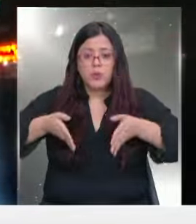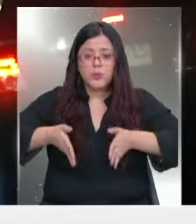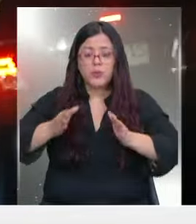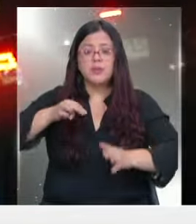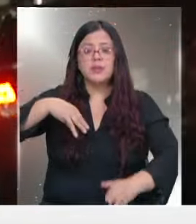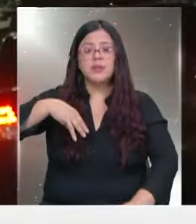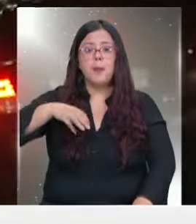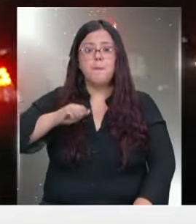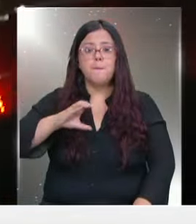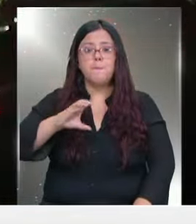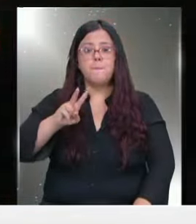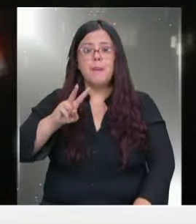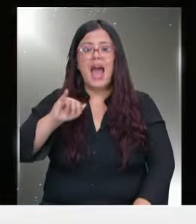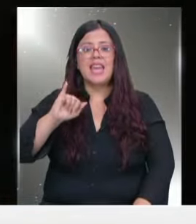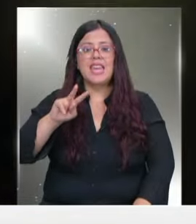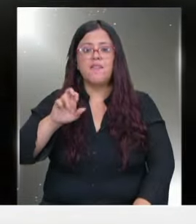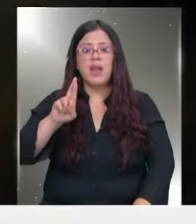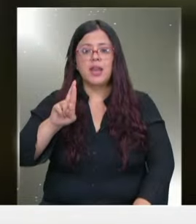MacIver.